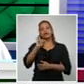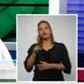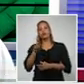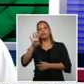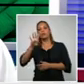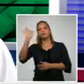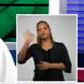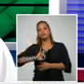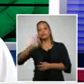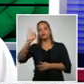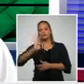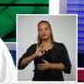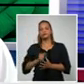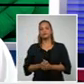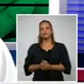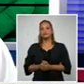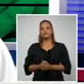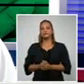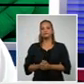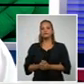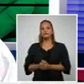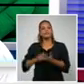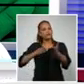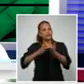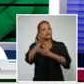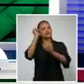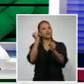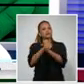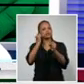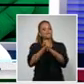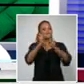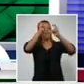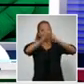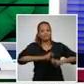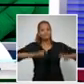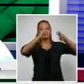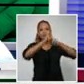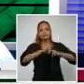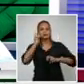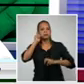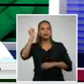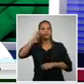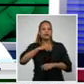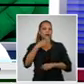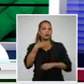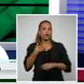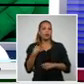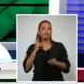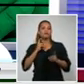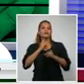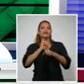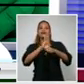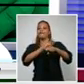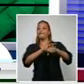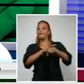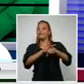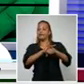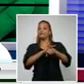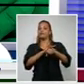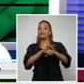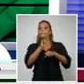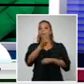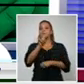6,4%. Se trabaja todavía hoy para precisar la fuente de infección de 22